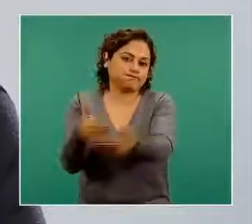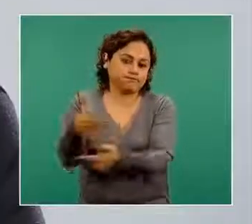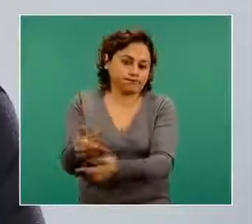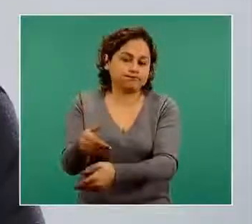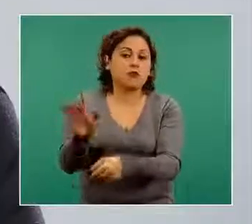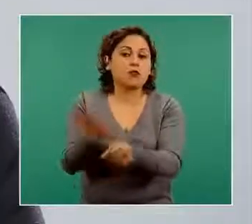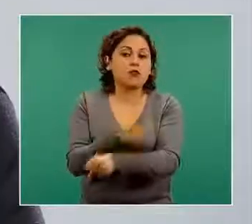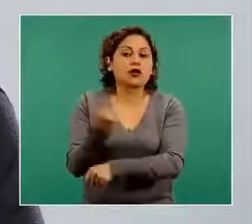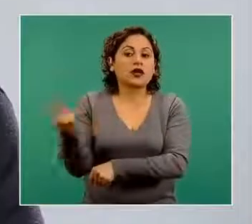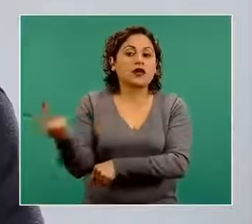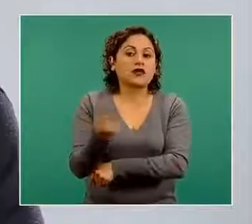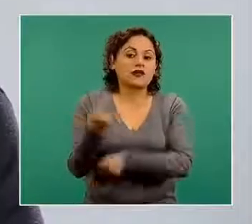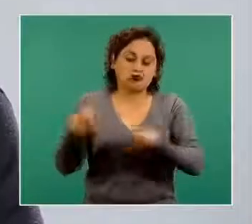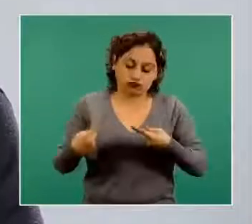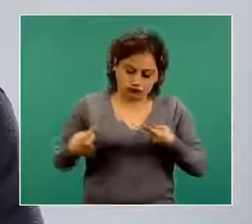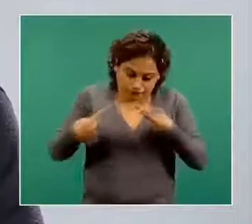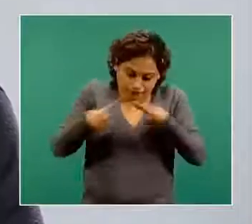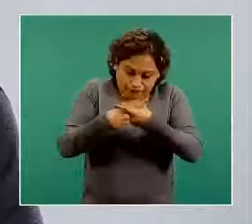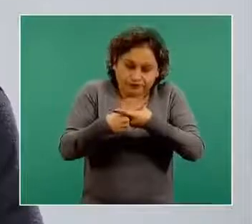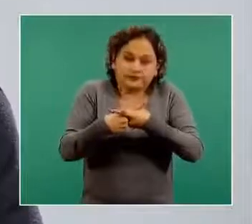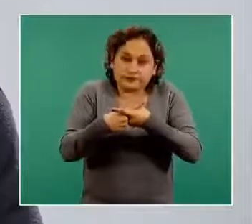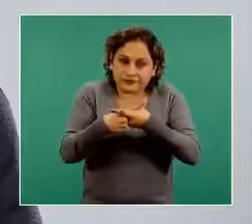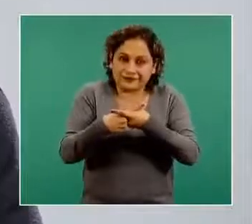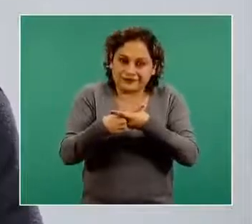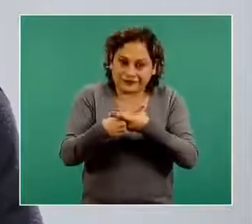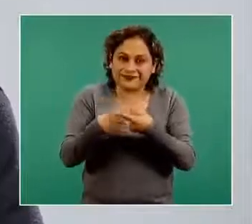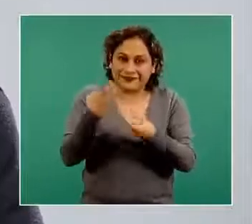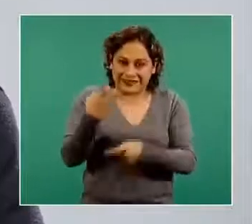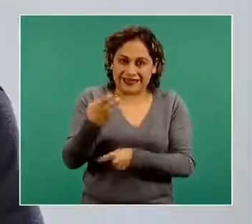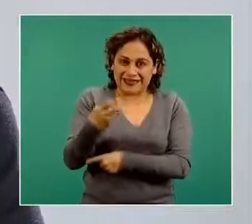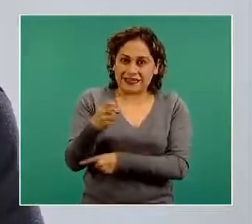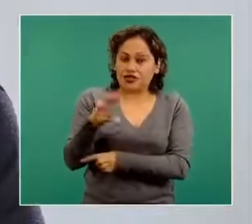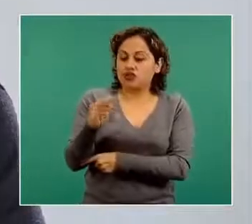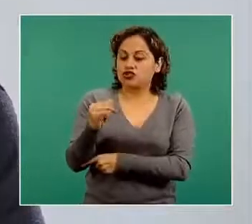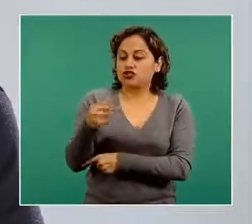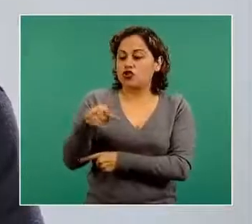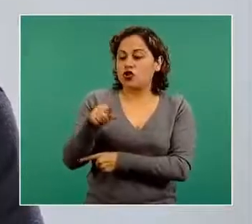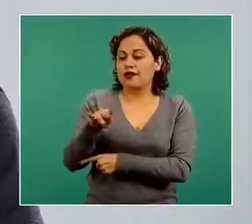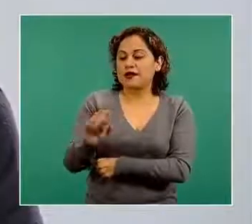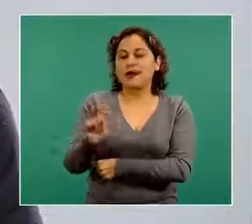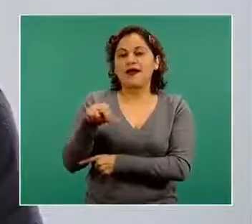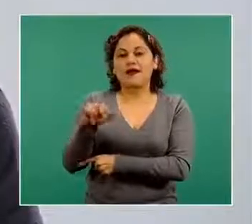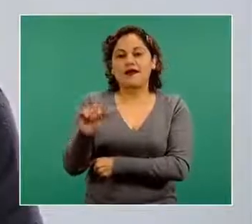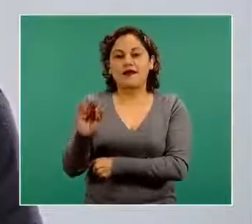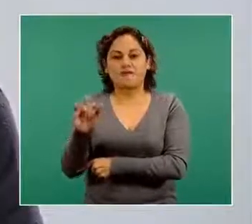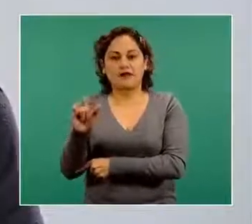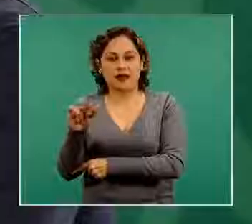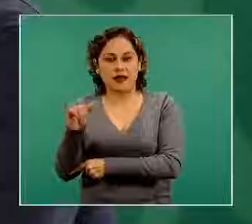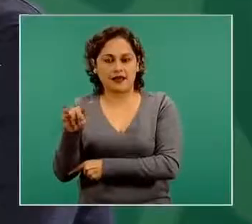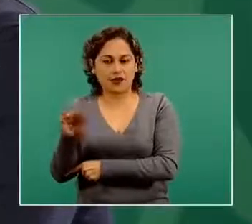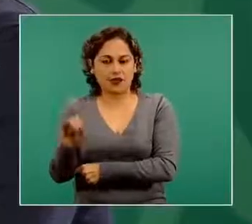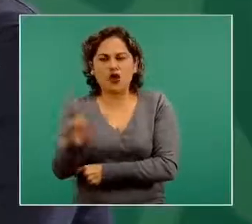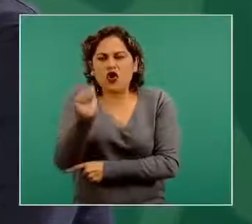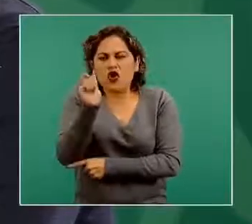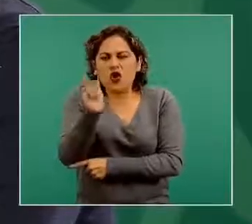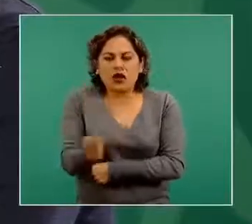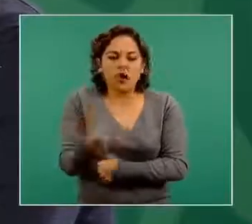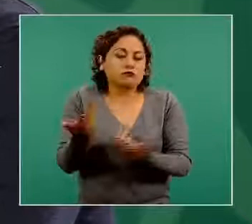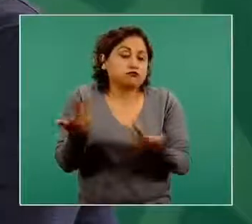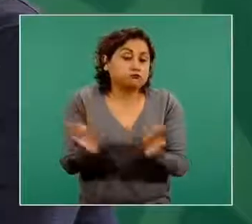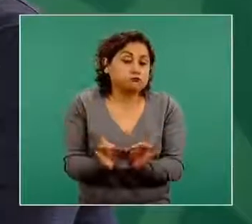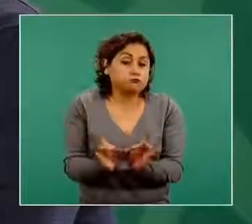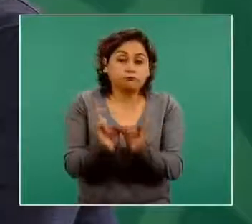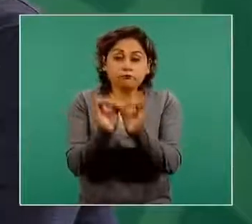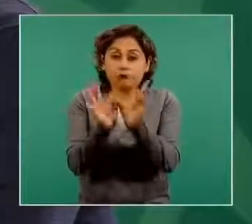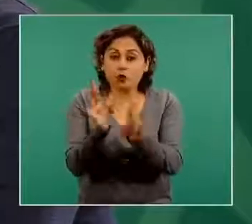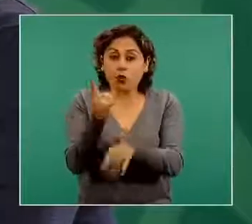choque anafiláctico, cada una de ellas. Recordemos que el choque anafiláctico es una reacción que puede tener una persona, no solamente por exposición